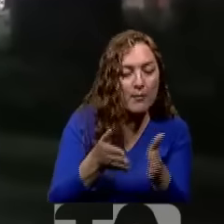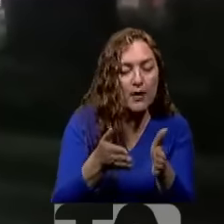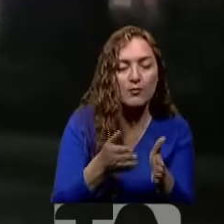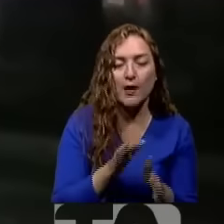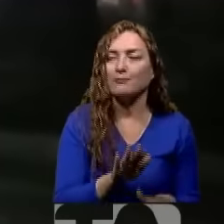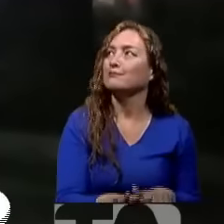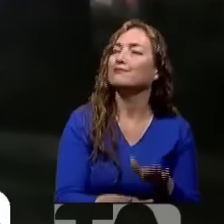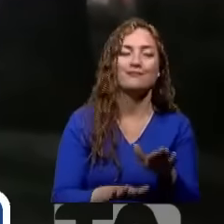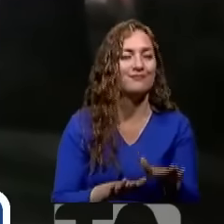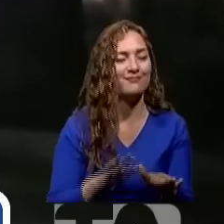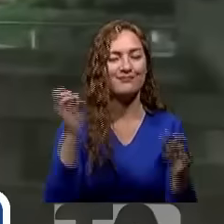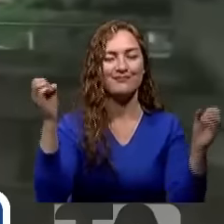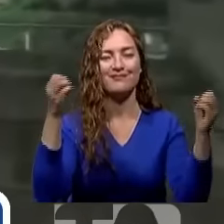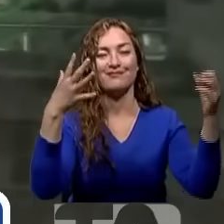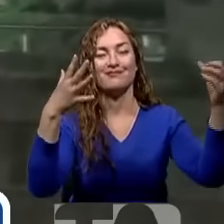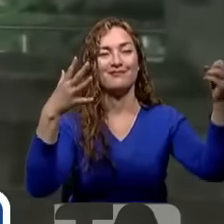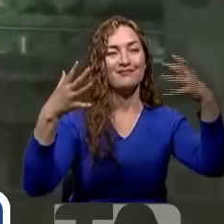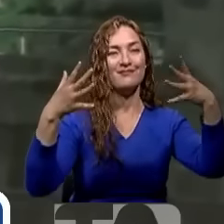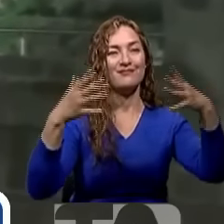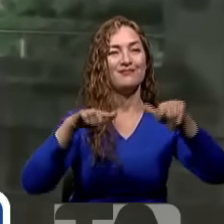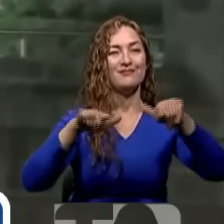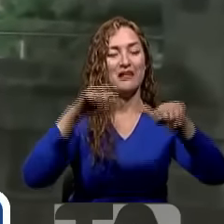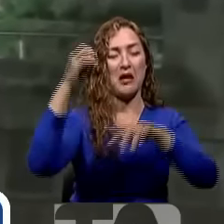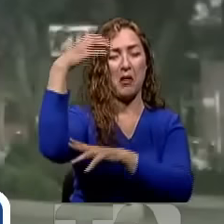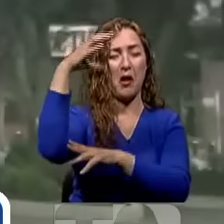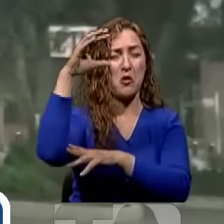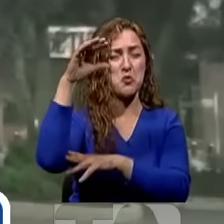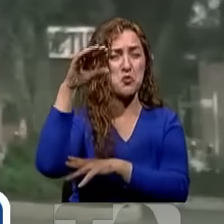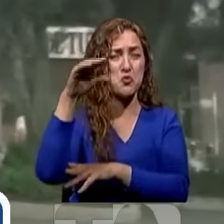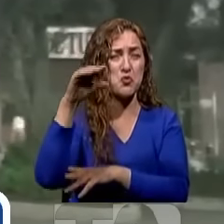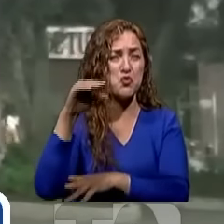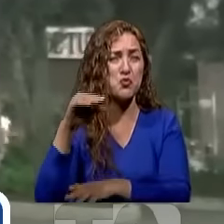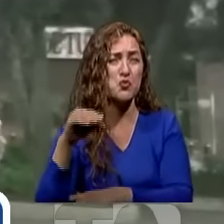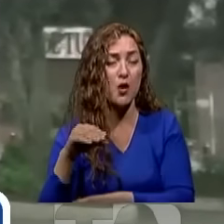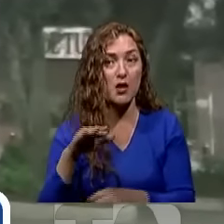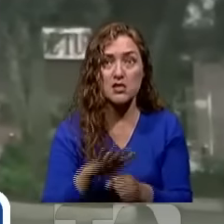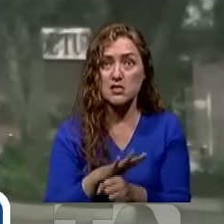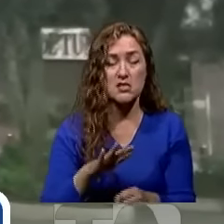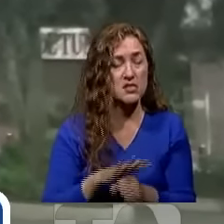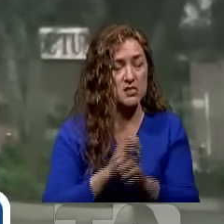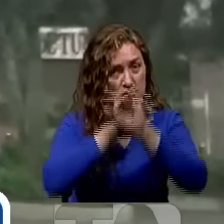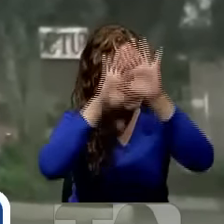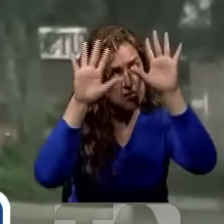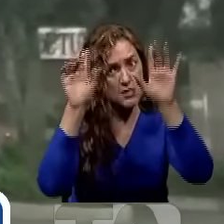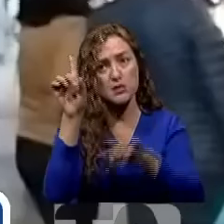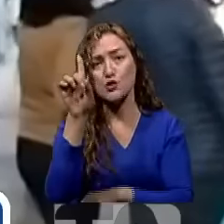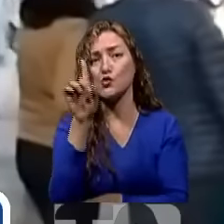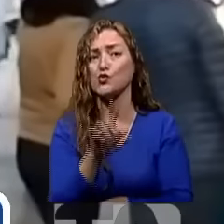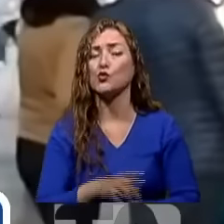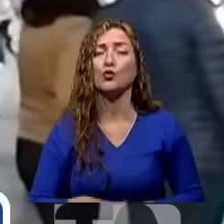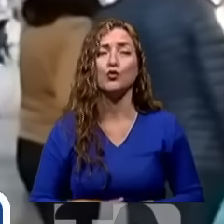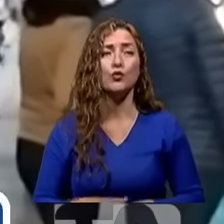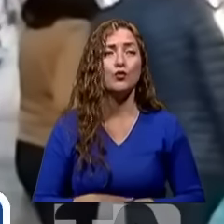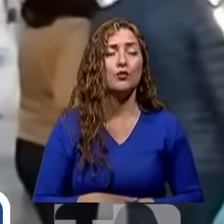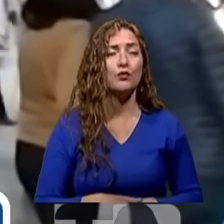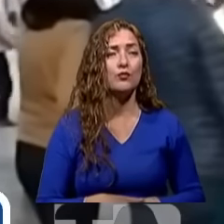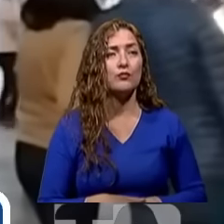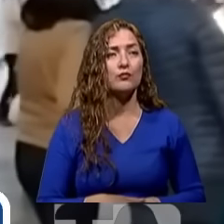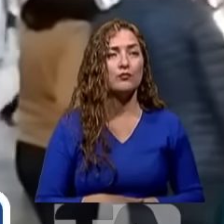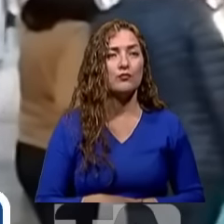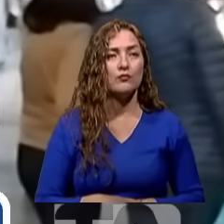eso que algunos pasillos tienen una baja iluminación y que no es suficiente para los transeúntes. Y eso